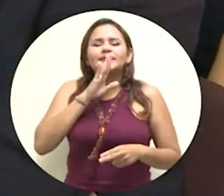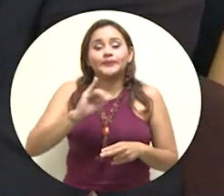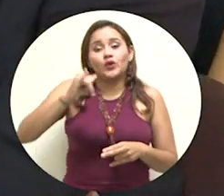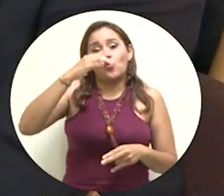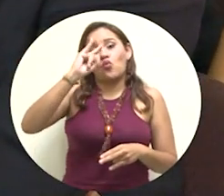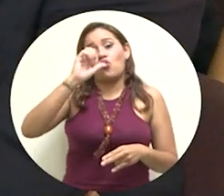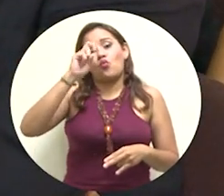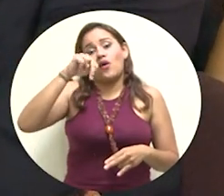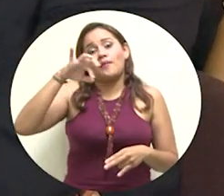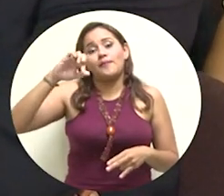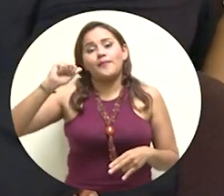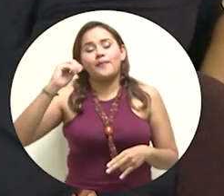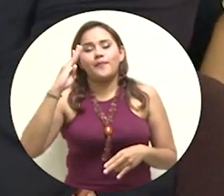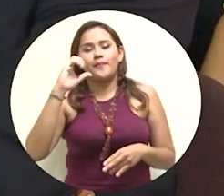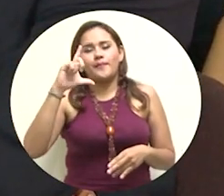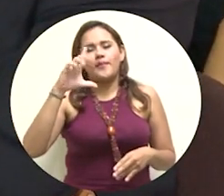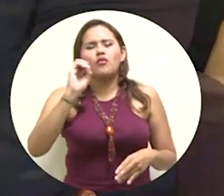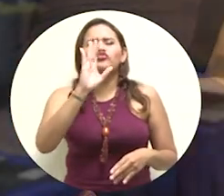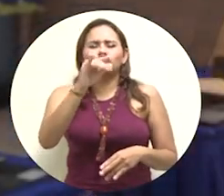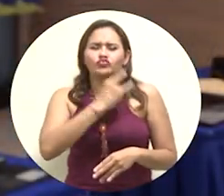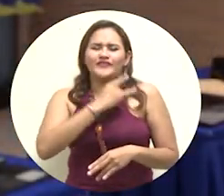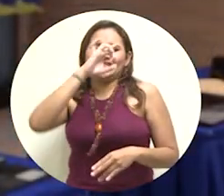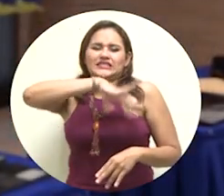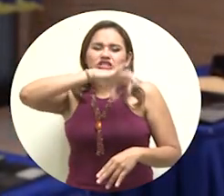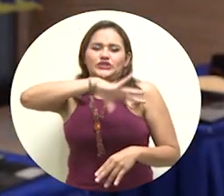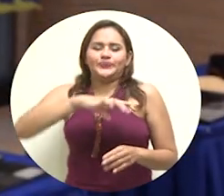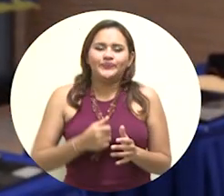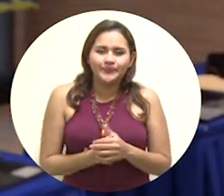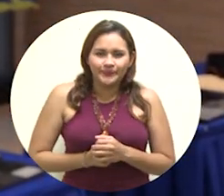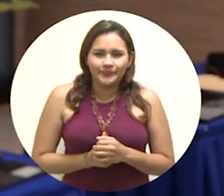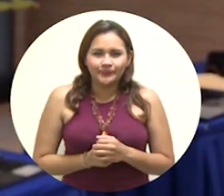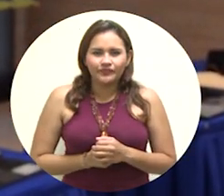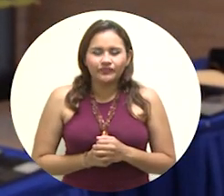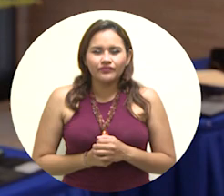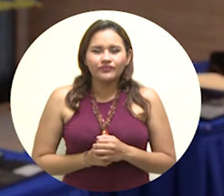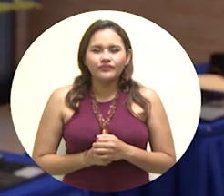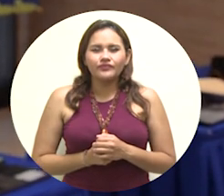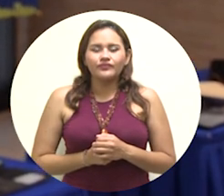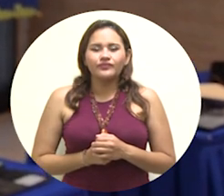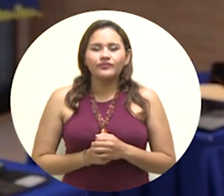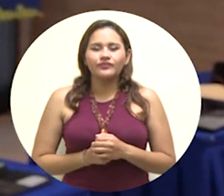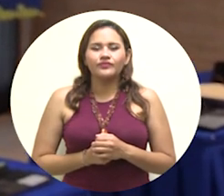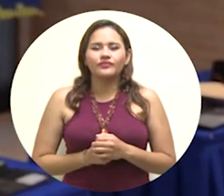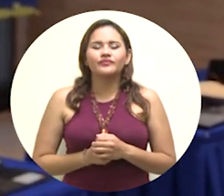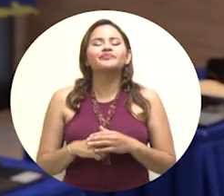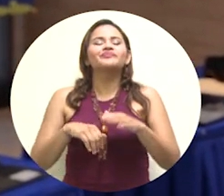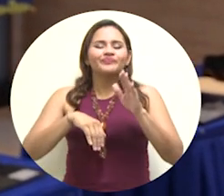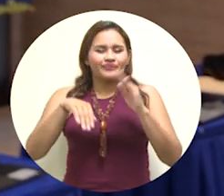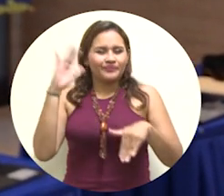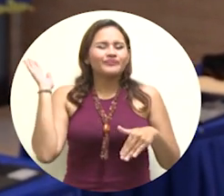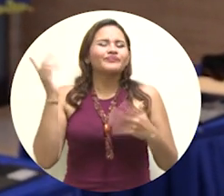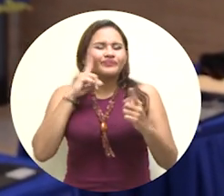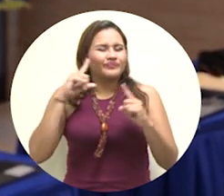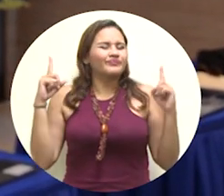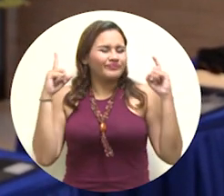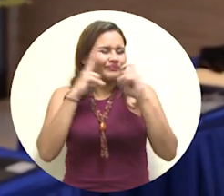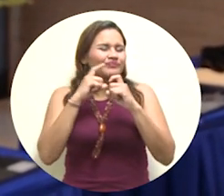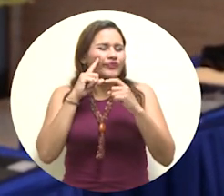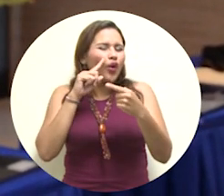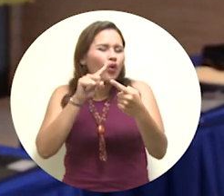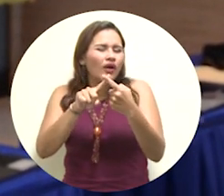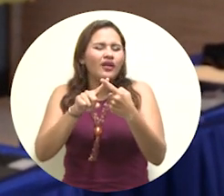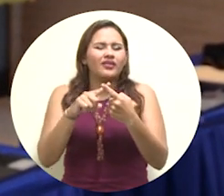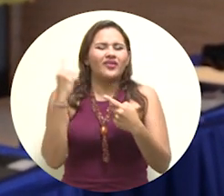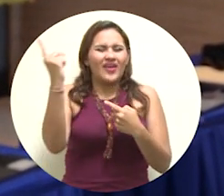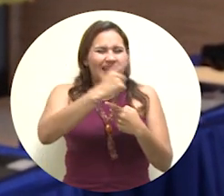Cepeda, académico de la Universidad de Chile. El propósito central es reunirse para, primero, entender